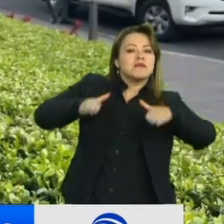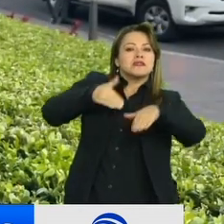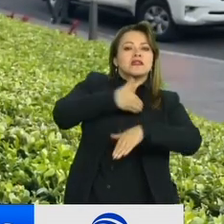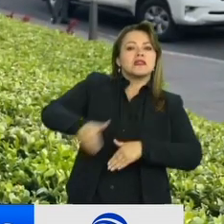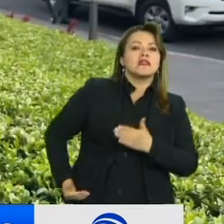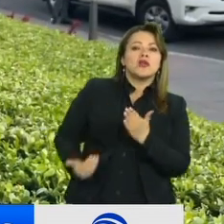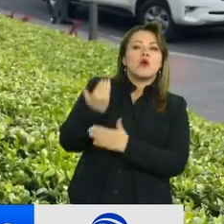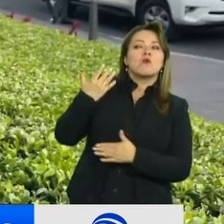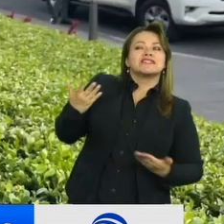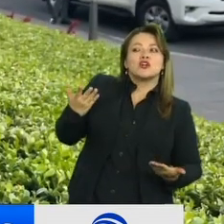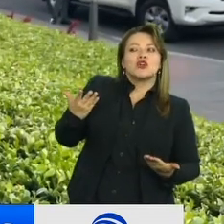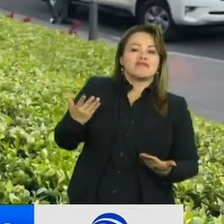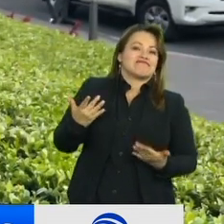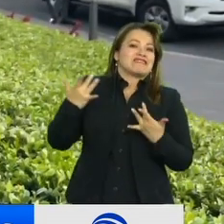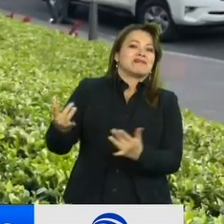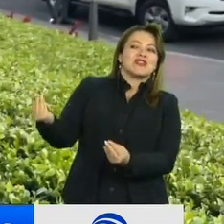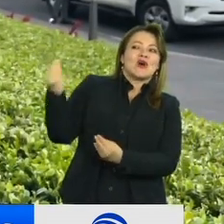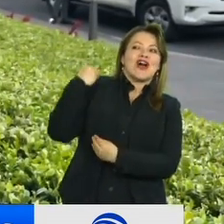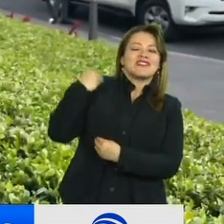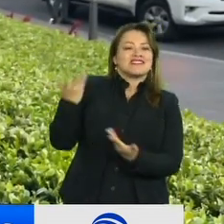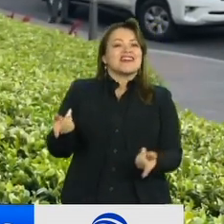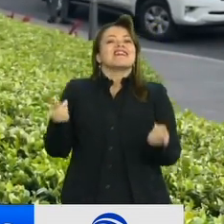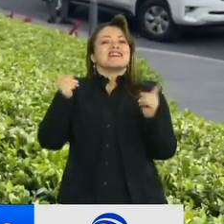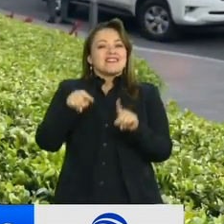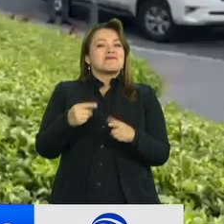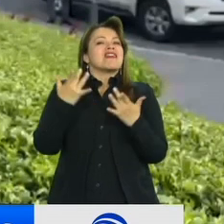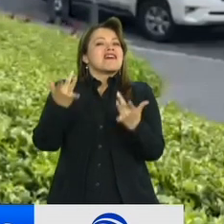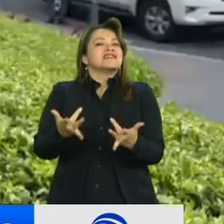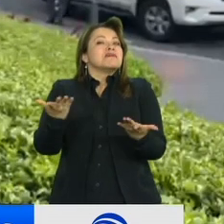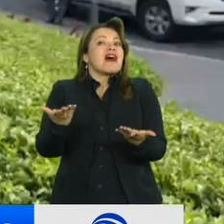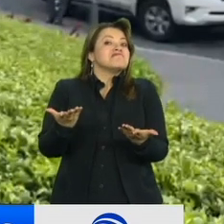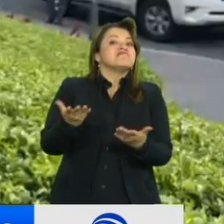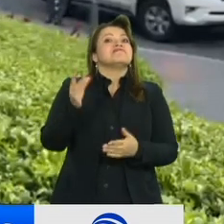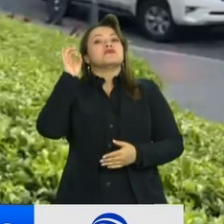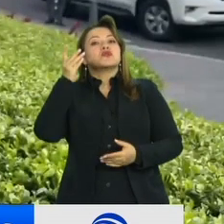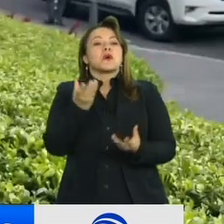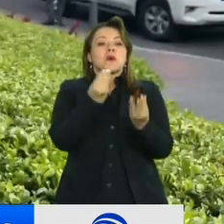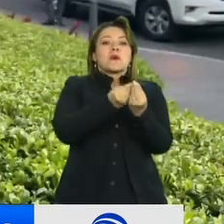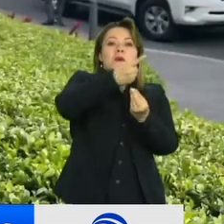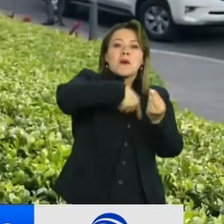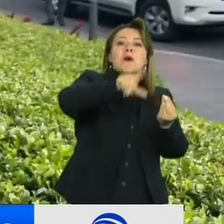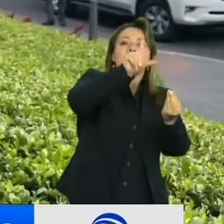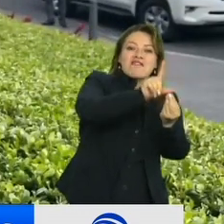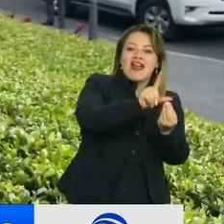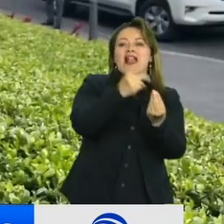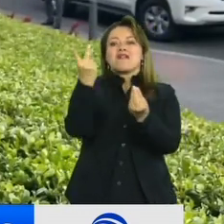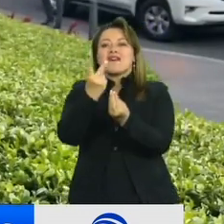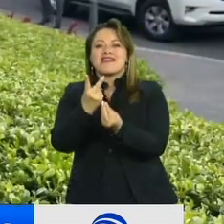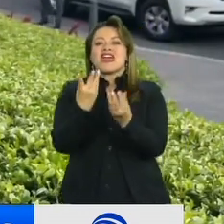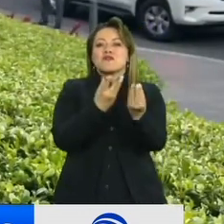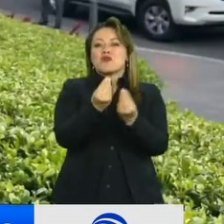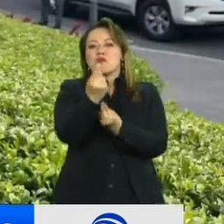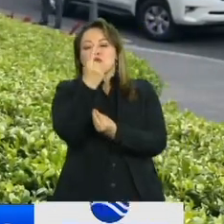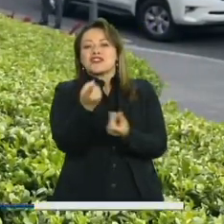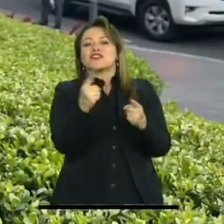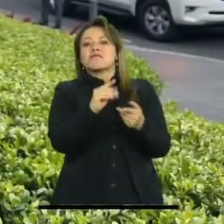nuevo presidente de la Cámara de Representantes. También estaremos esperando algún pronunciamiento de Catherine Miranda y del Partido Liberal. Así que estaremos